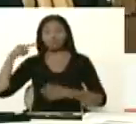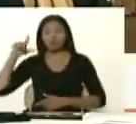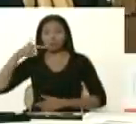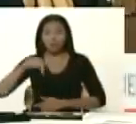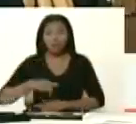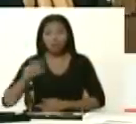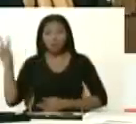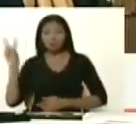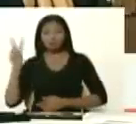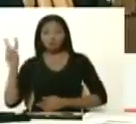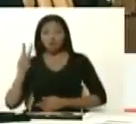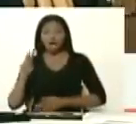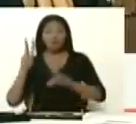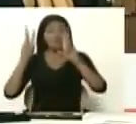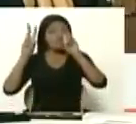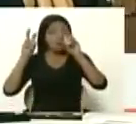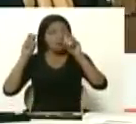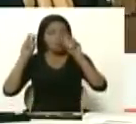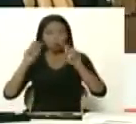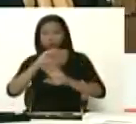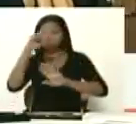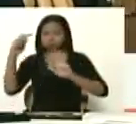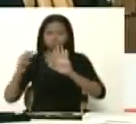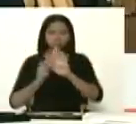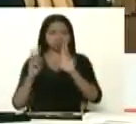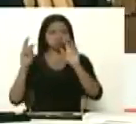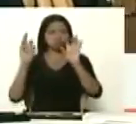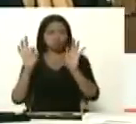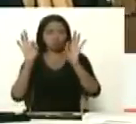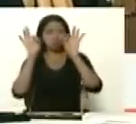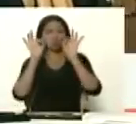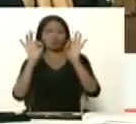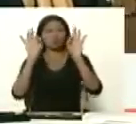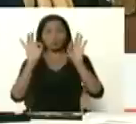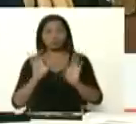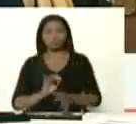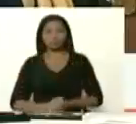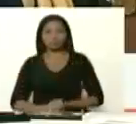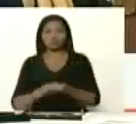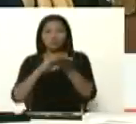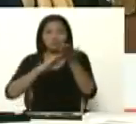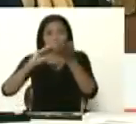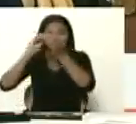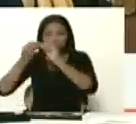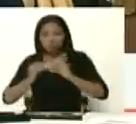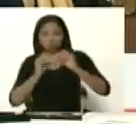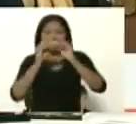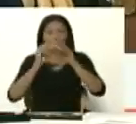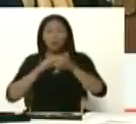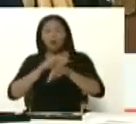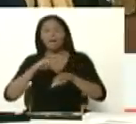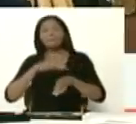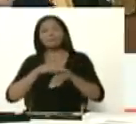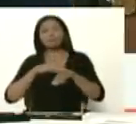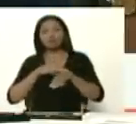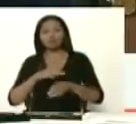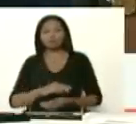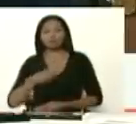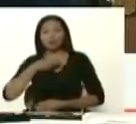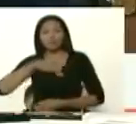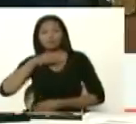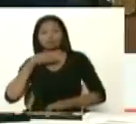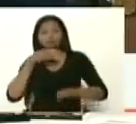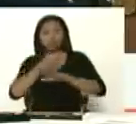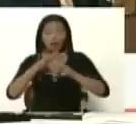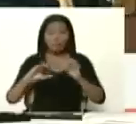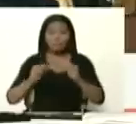Venezuela, nuevecitos, de paquete, recuperados por la gran misión, para que vayan